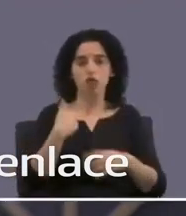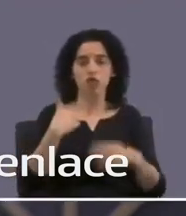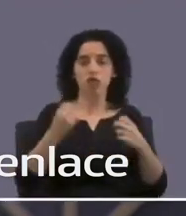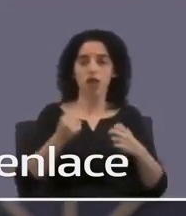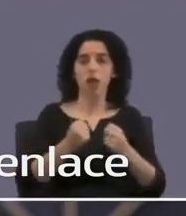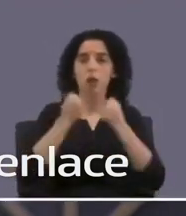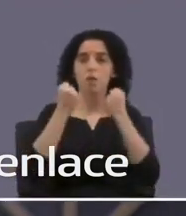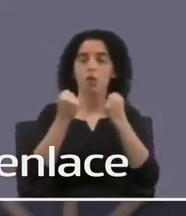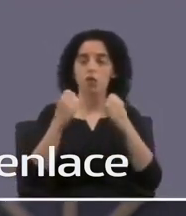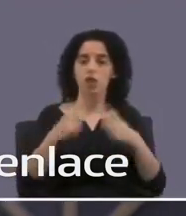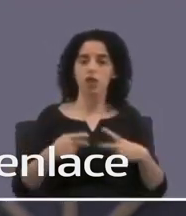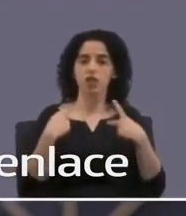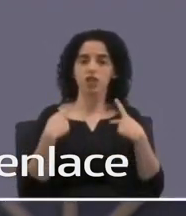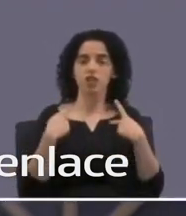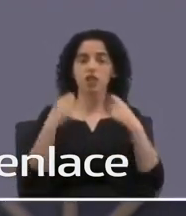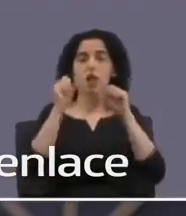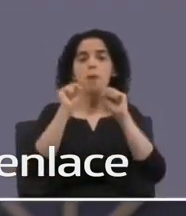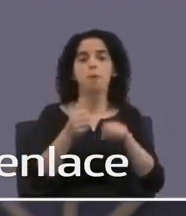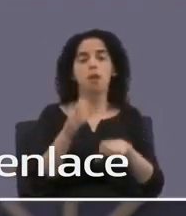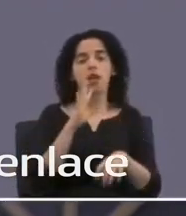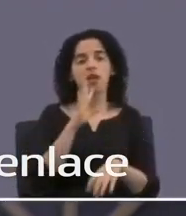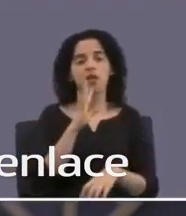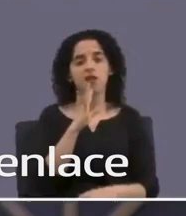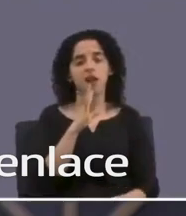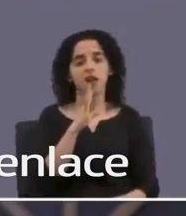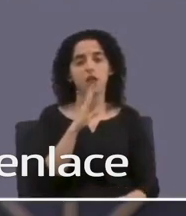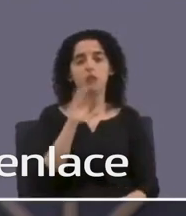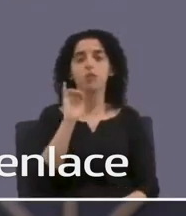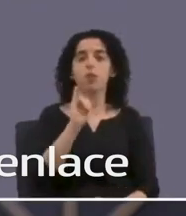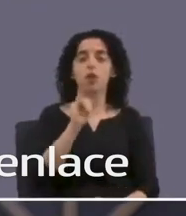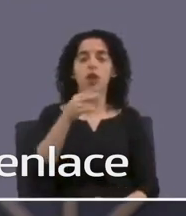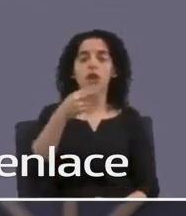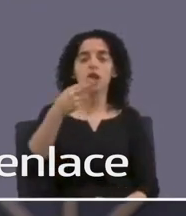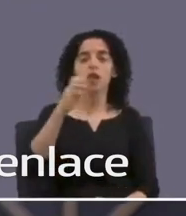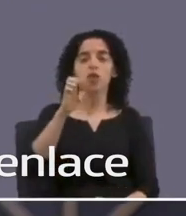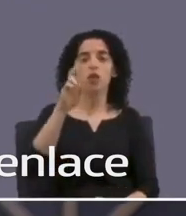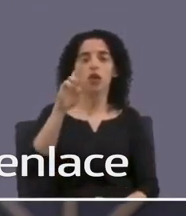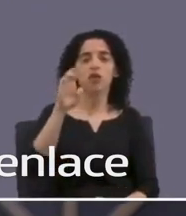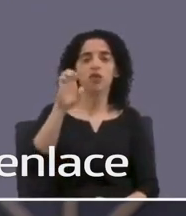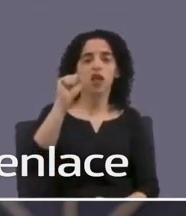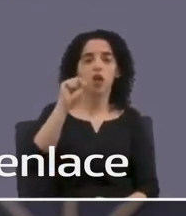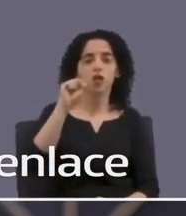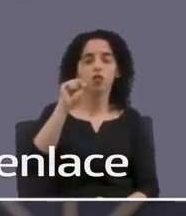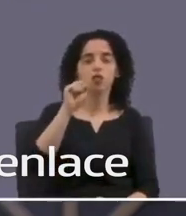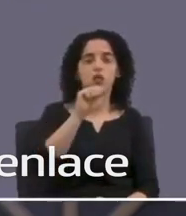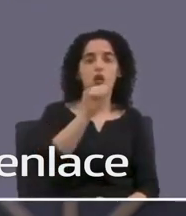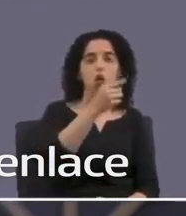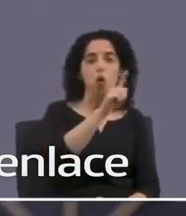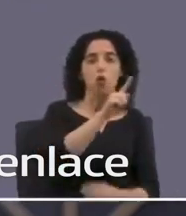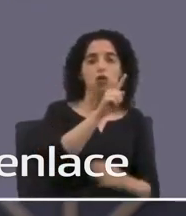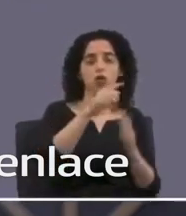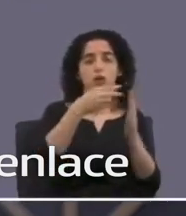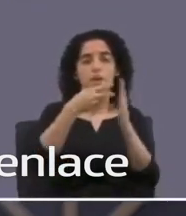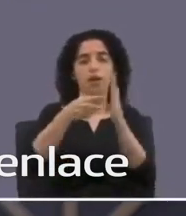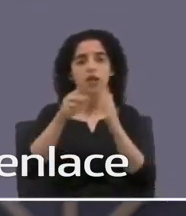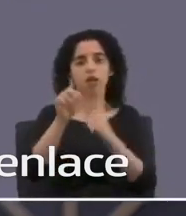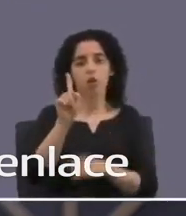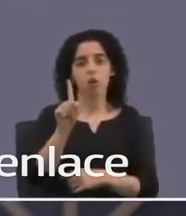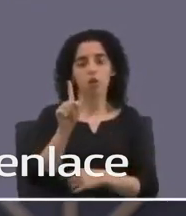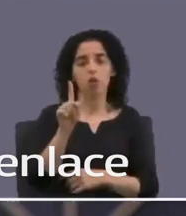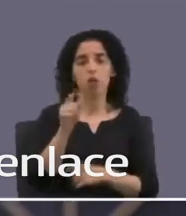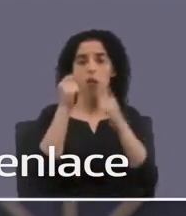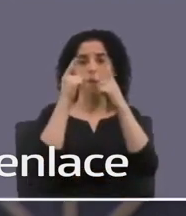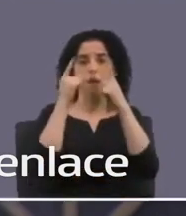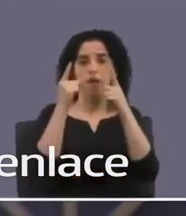Tú tienes poder de vida y puedes hablarlo. Por eso Hebreos 11:1, qué